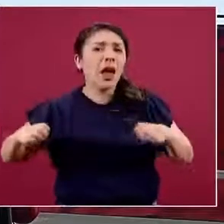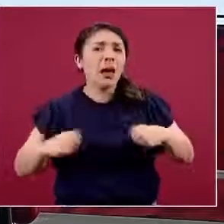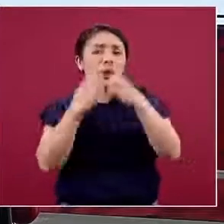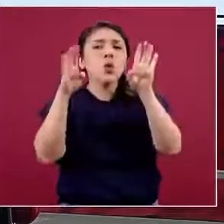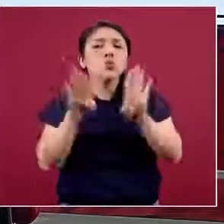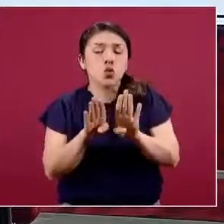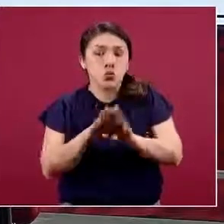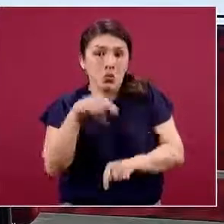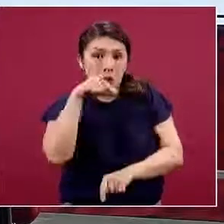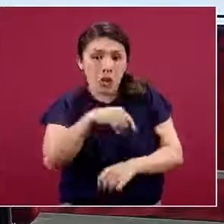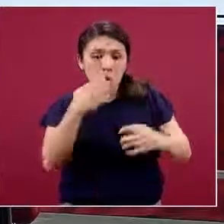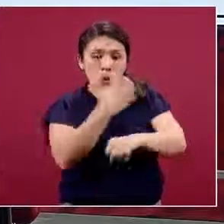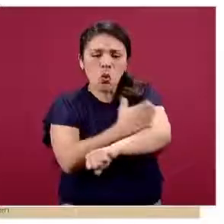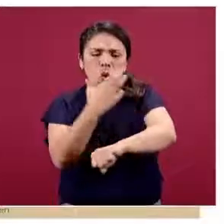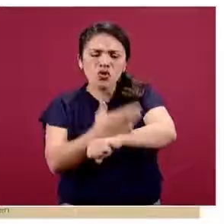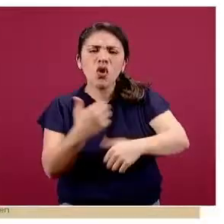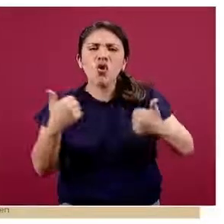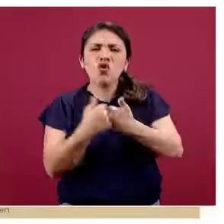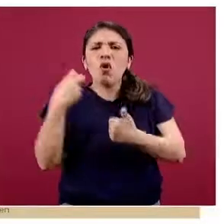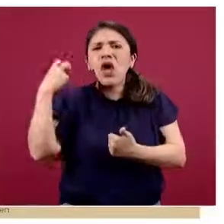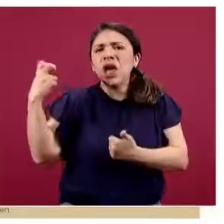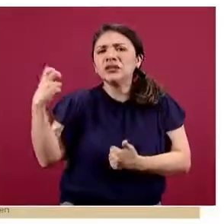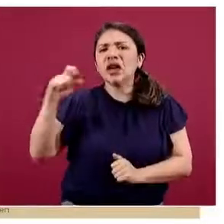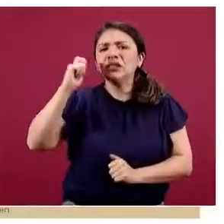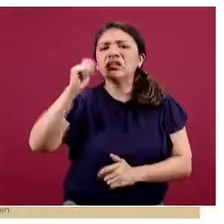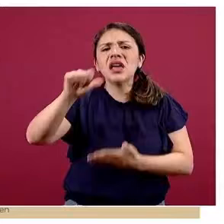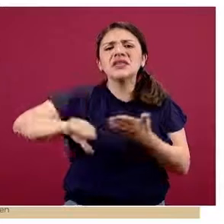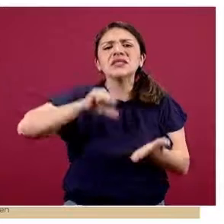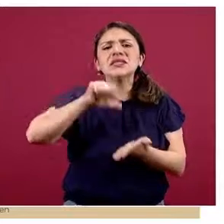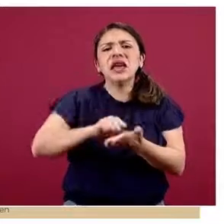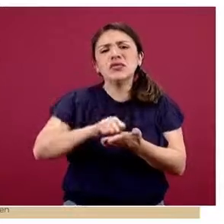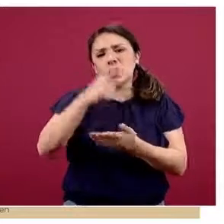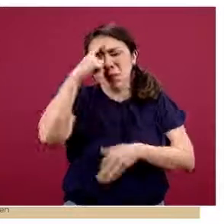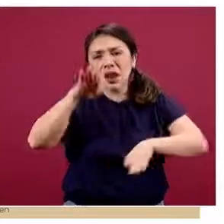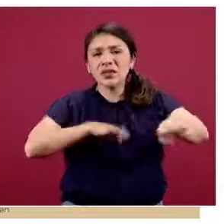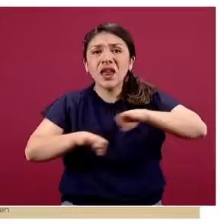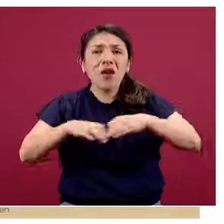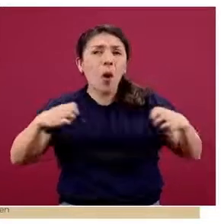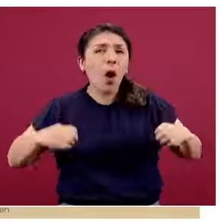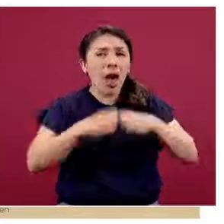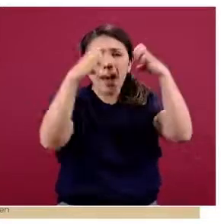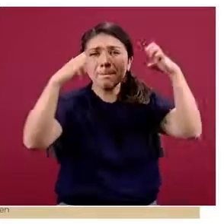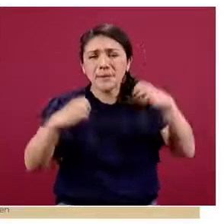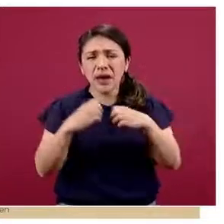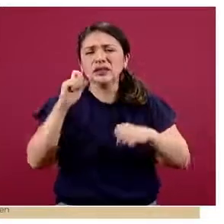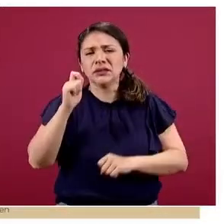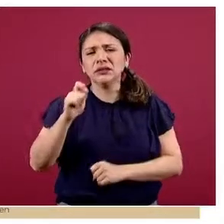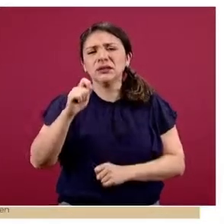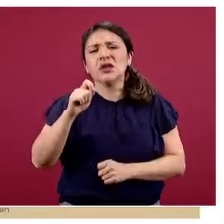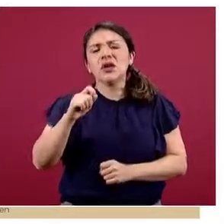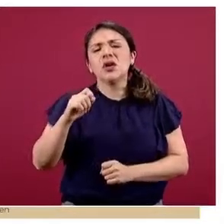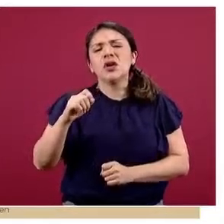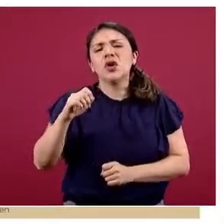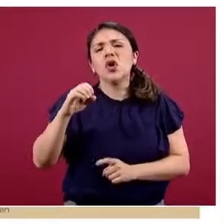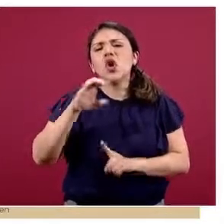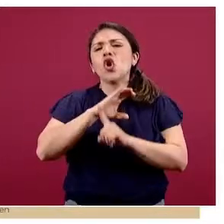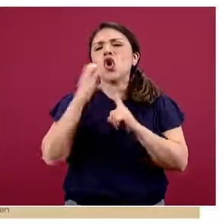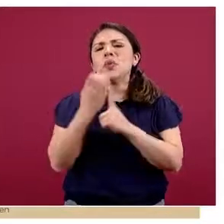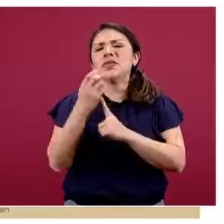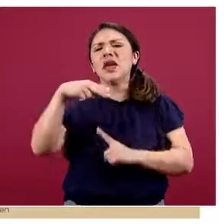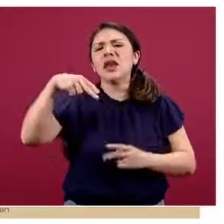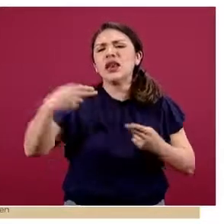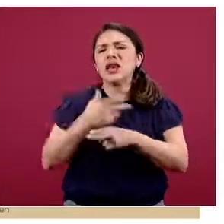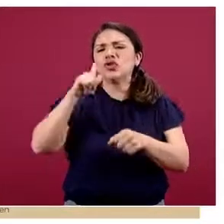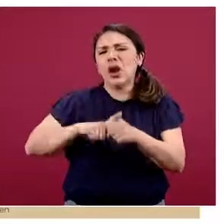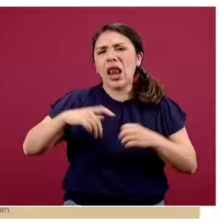Y se coordina a través de este organismo, que es el Centro de Operaciones de Emergencia o el Comité Nacional de Emergencia. Entonces